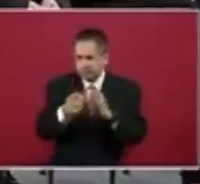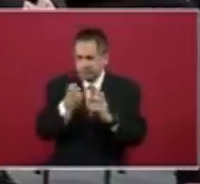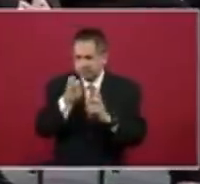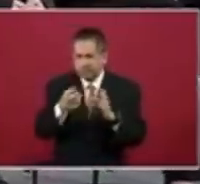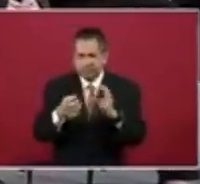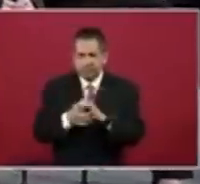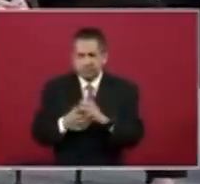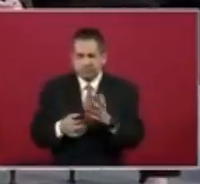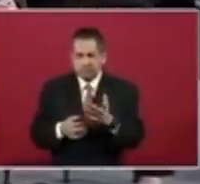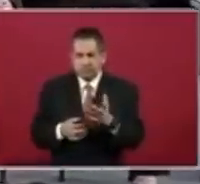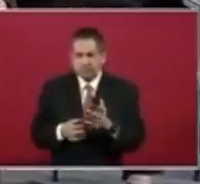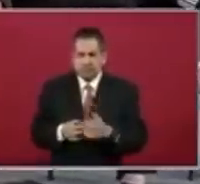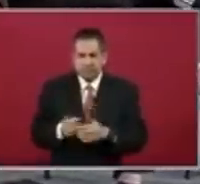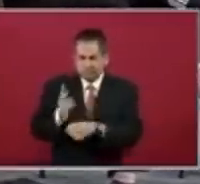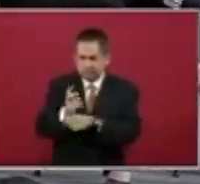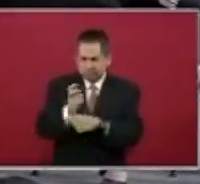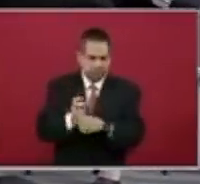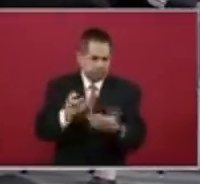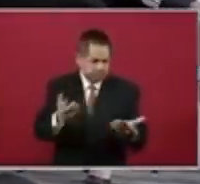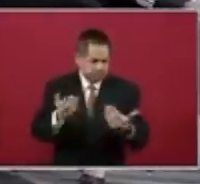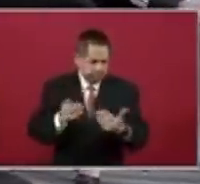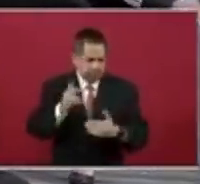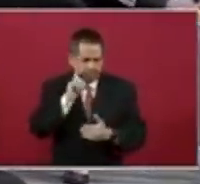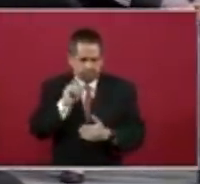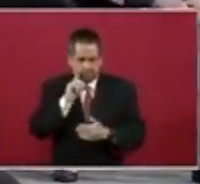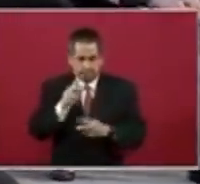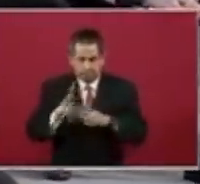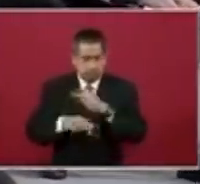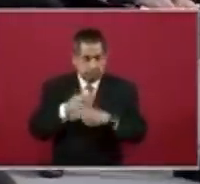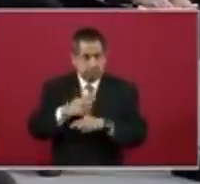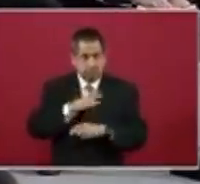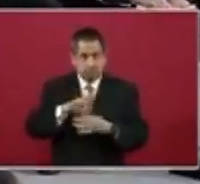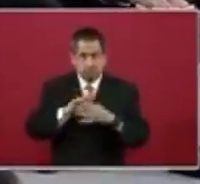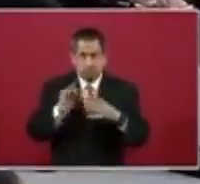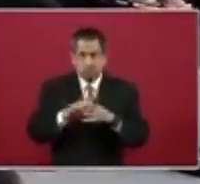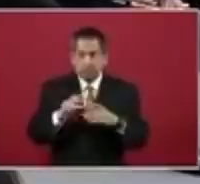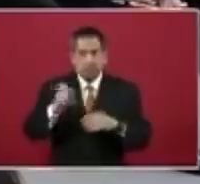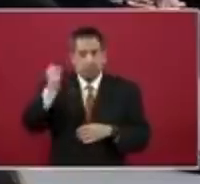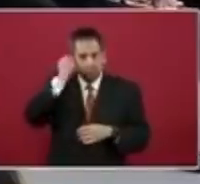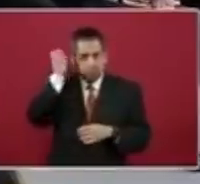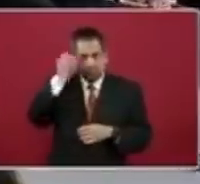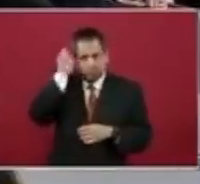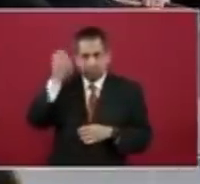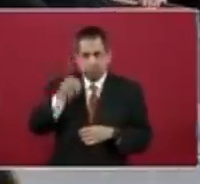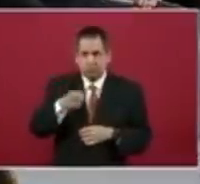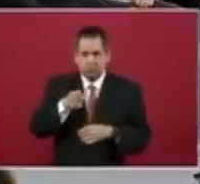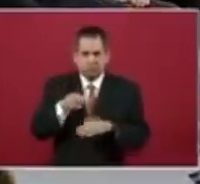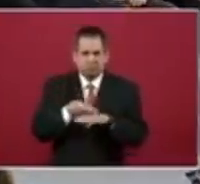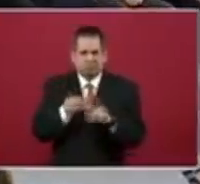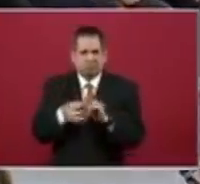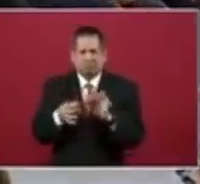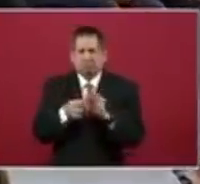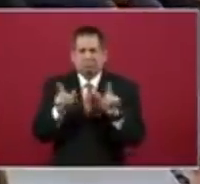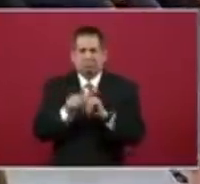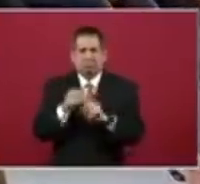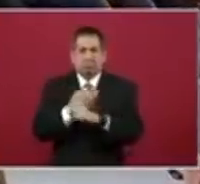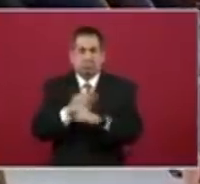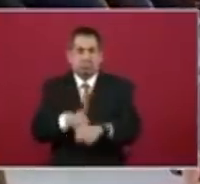bueno, invitarles, que mañana sí vamos a tener la conferencia, pero va a ser muy breve, no como